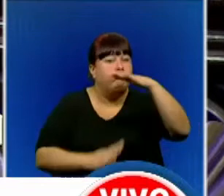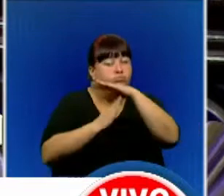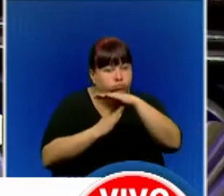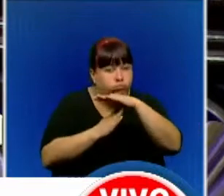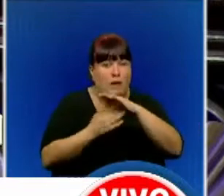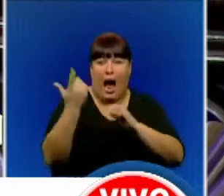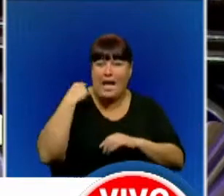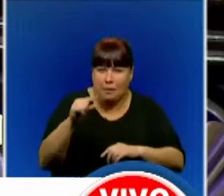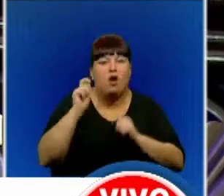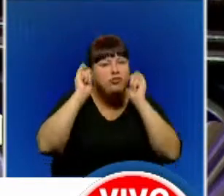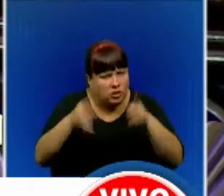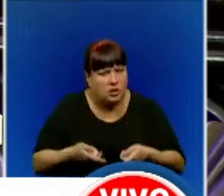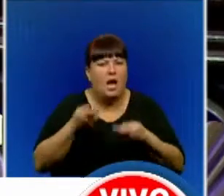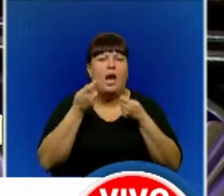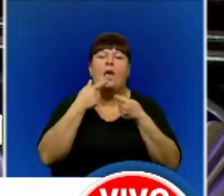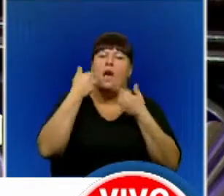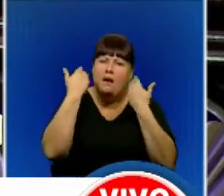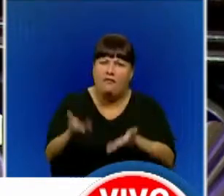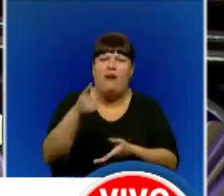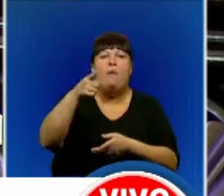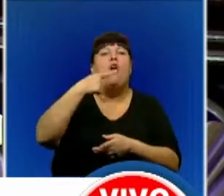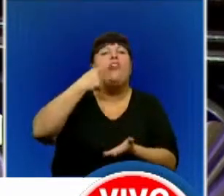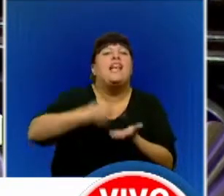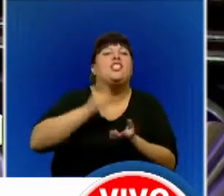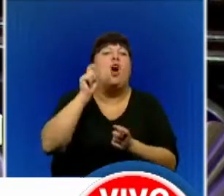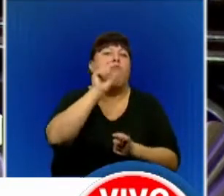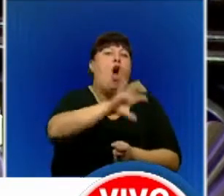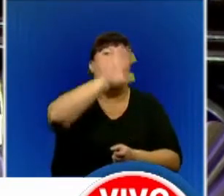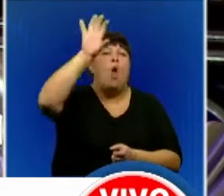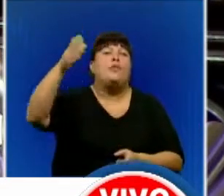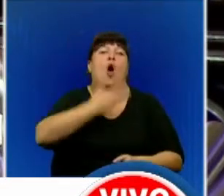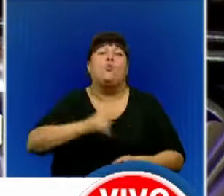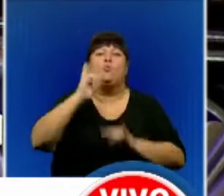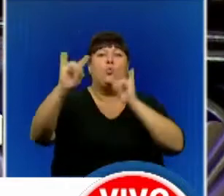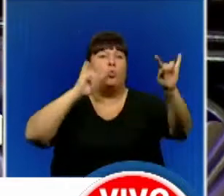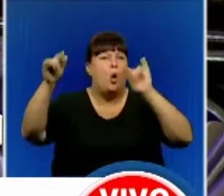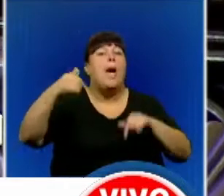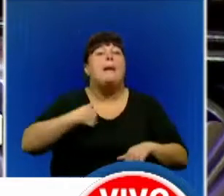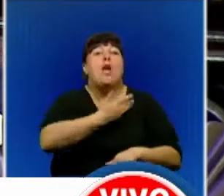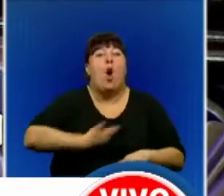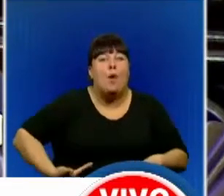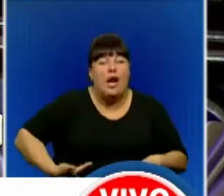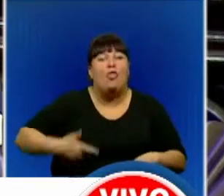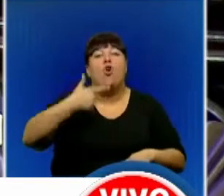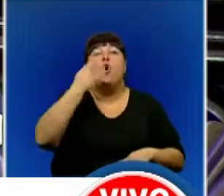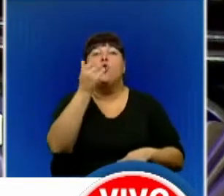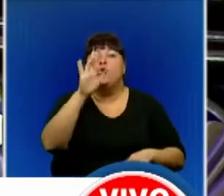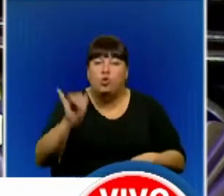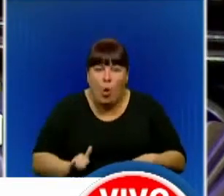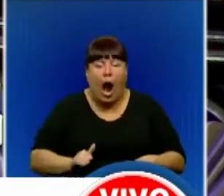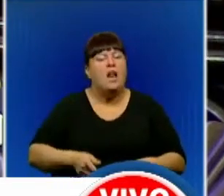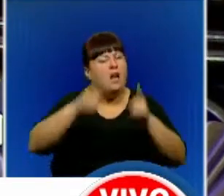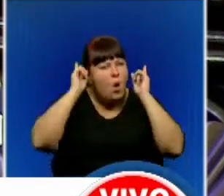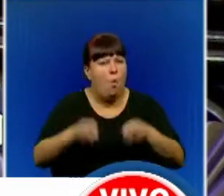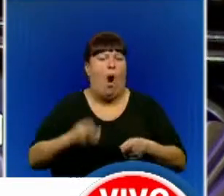Justicia acaba de avalar que esa decisión le correspondía a los gobernadores de provincia, y mi gobernador Rodolfo Suárez